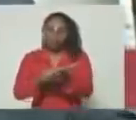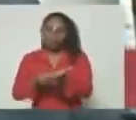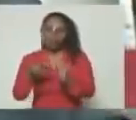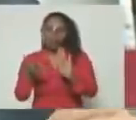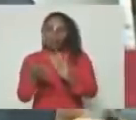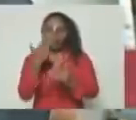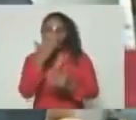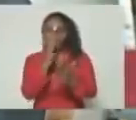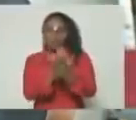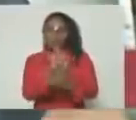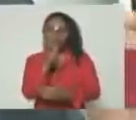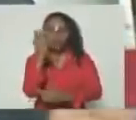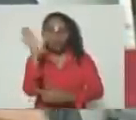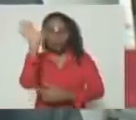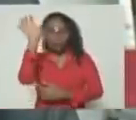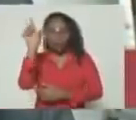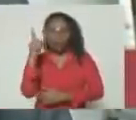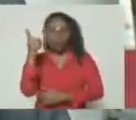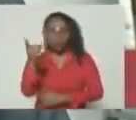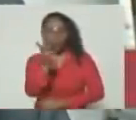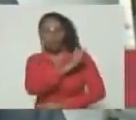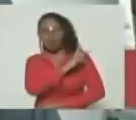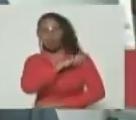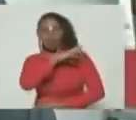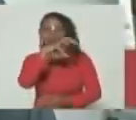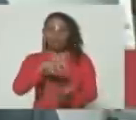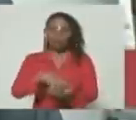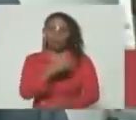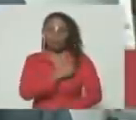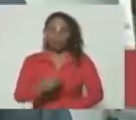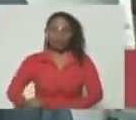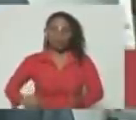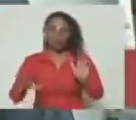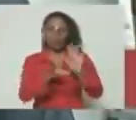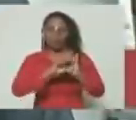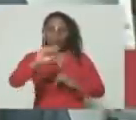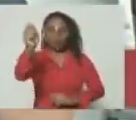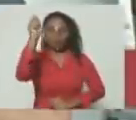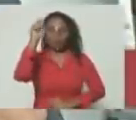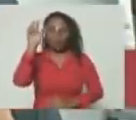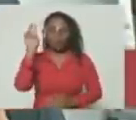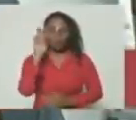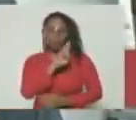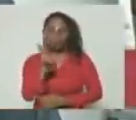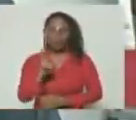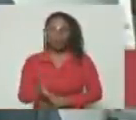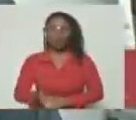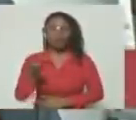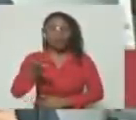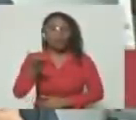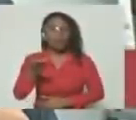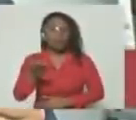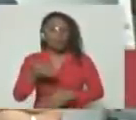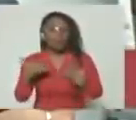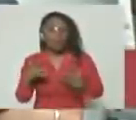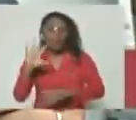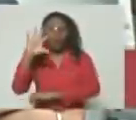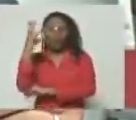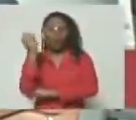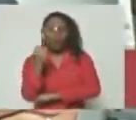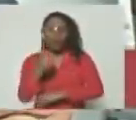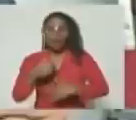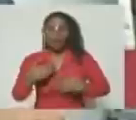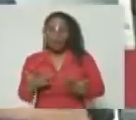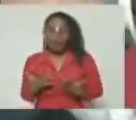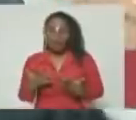frente al país y frente a usted como jefe de Estado, presidente constitucional de la República, la importancia de haber logrado